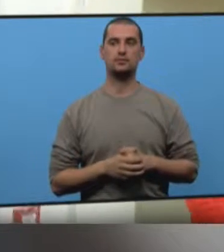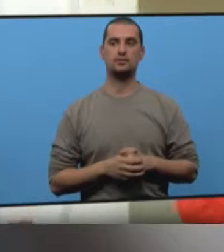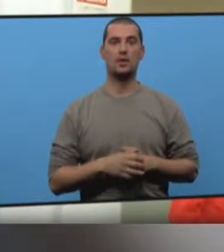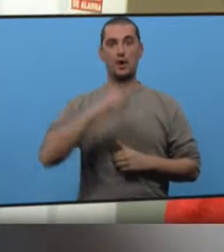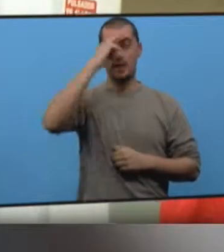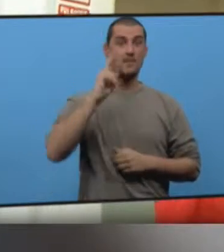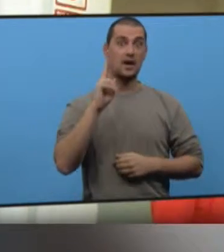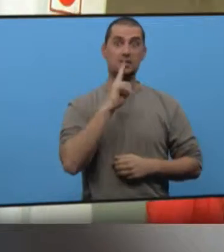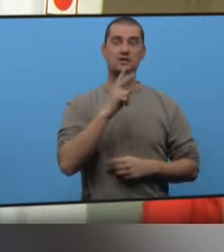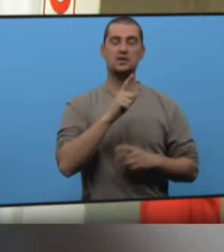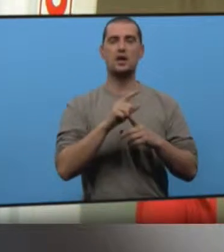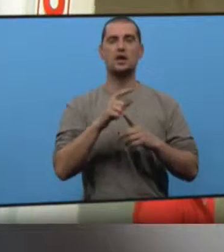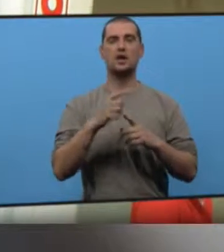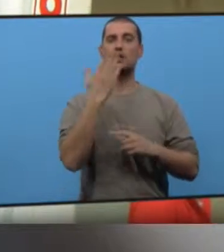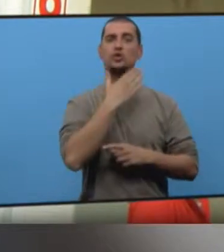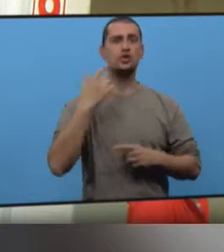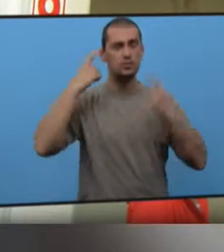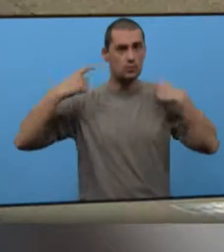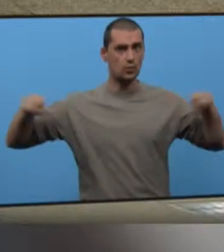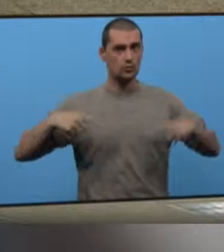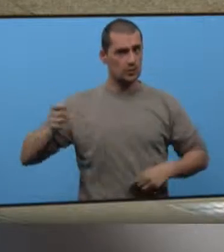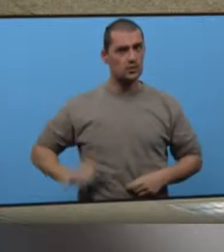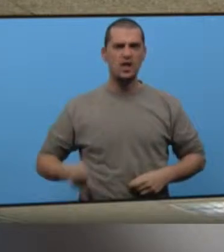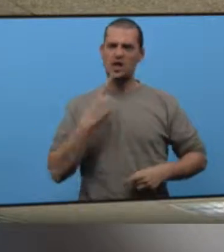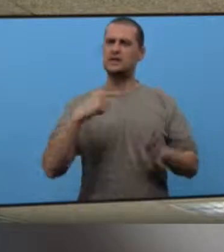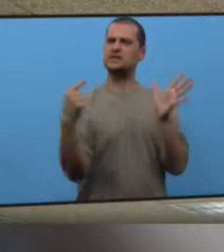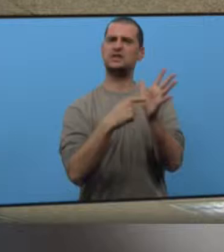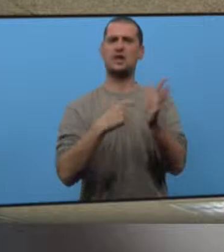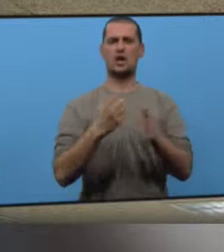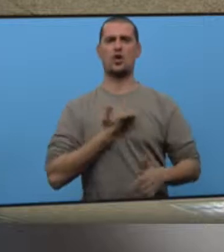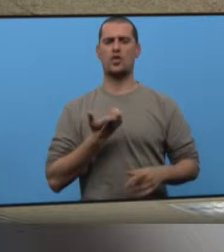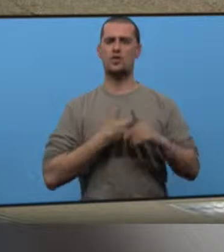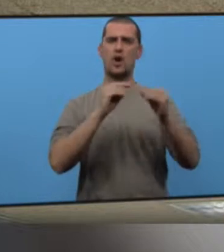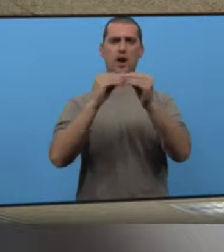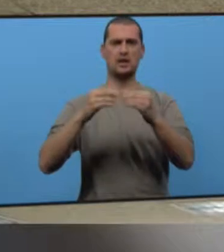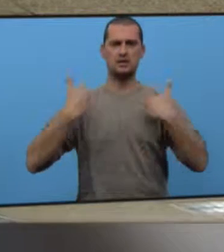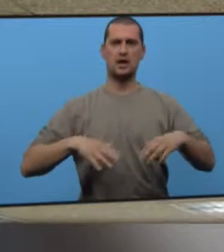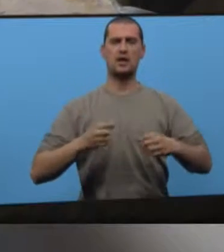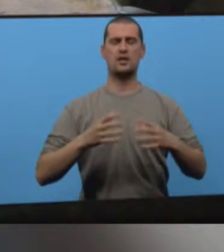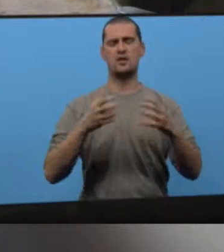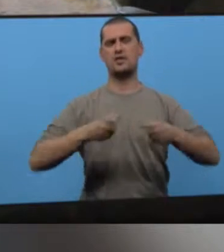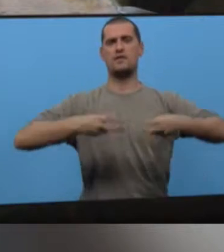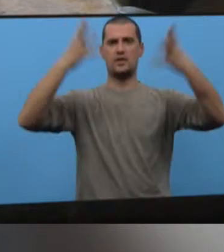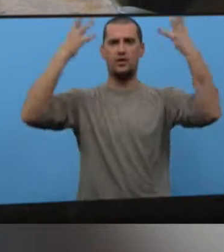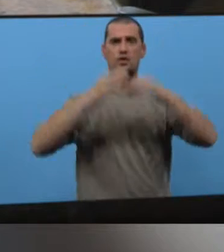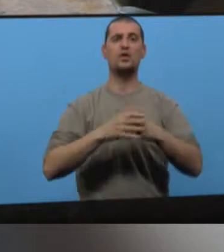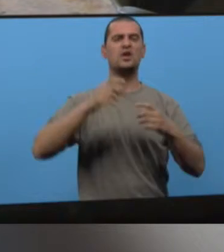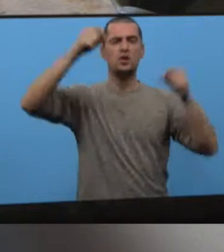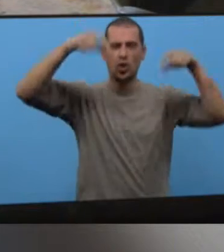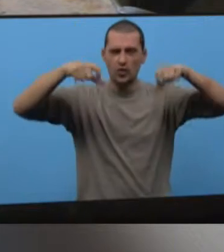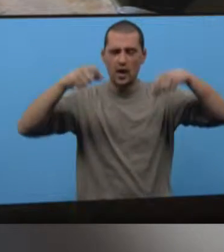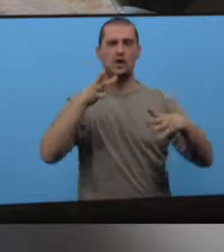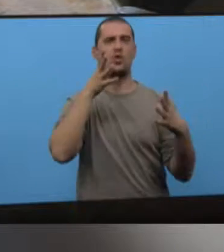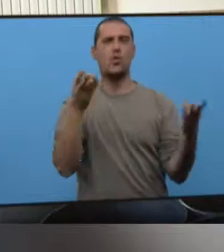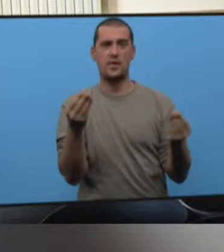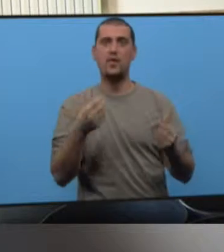Pais do Conservatorio Profesional de Música de Vilalba exixen ao Concello o arranxo urxente do edificio. Os danos estructurais provocados por goteiras e humidades